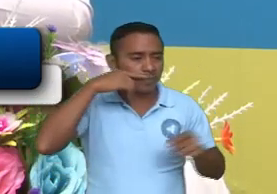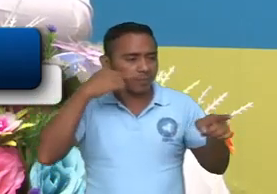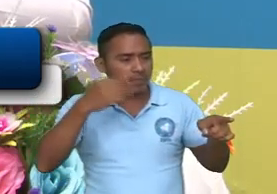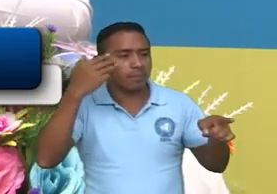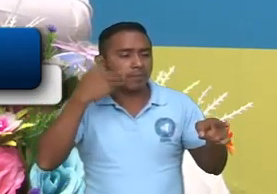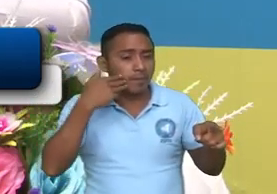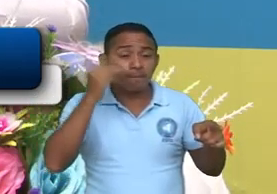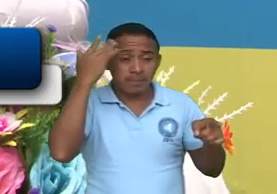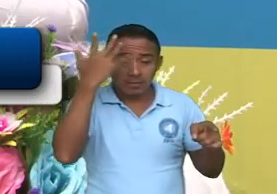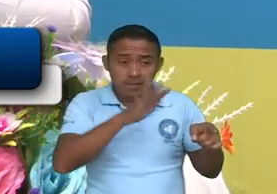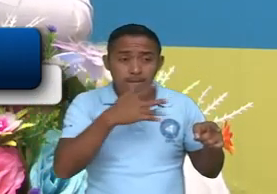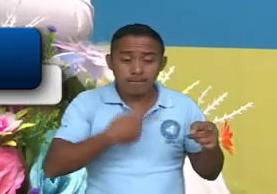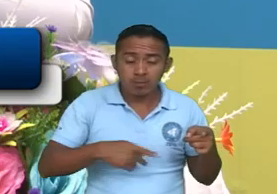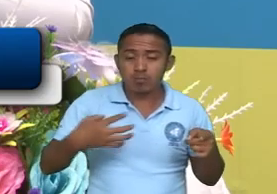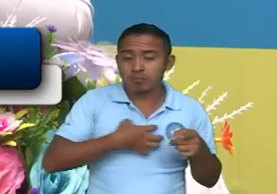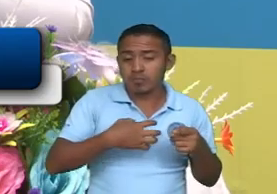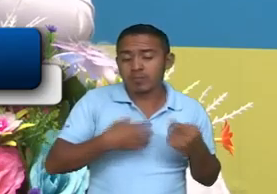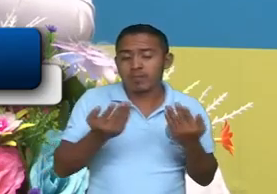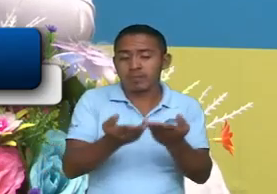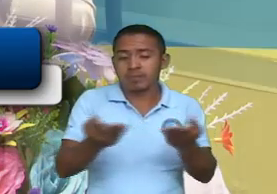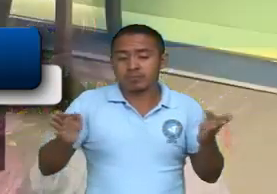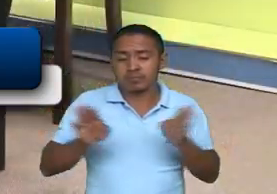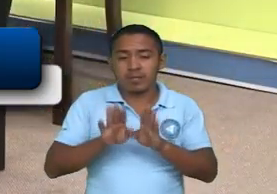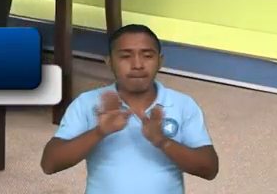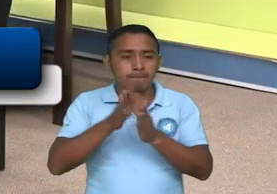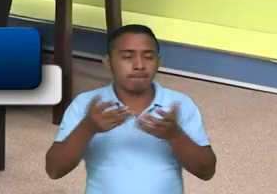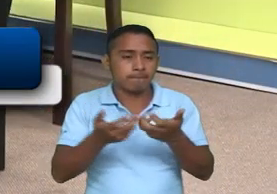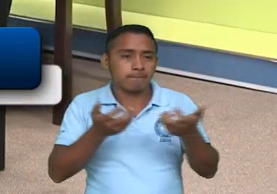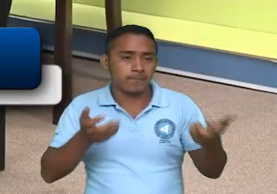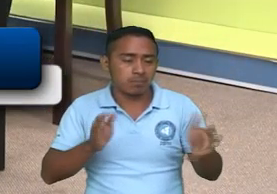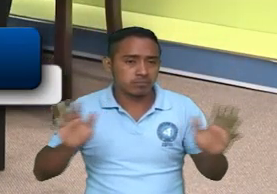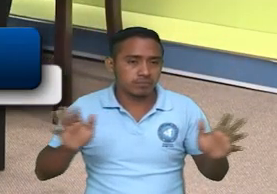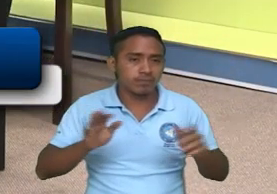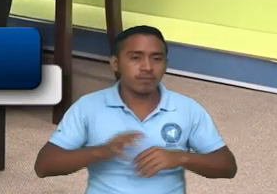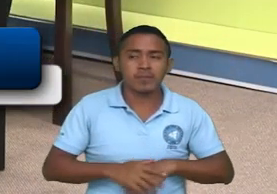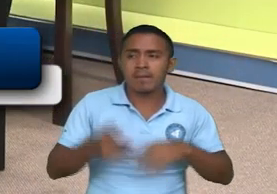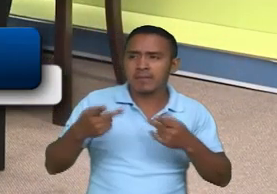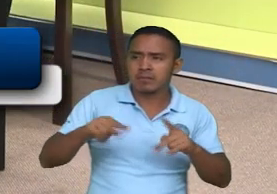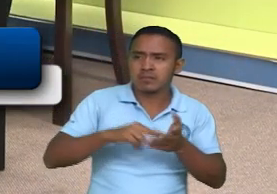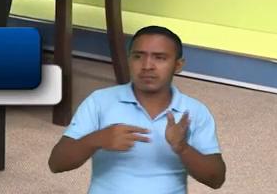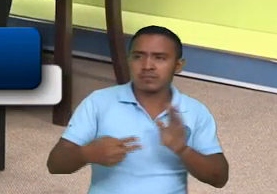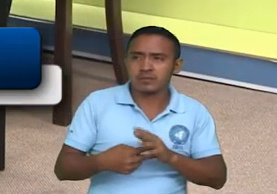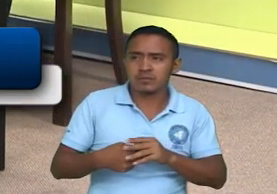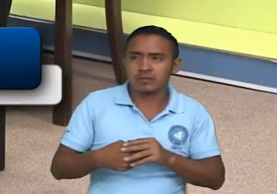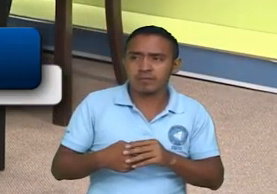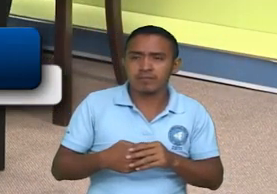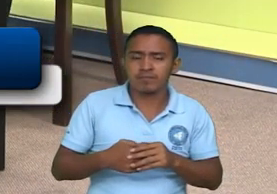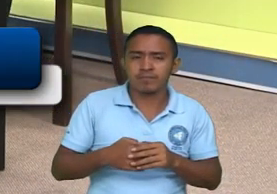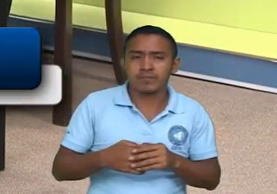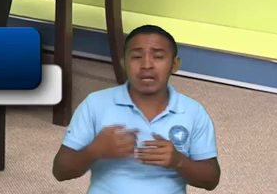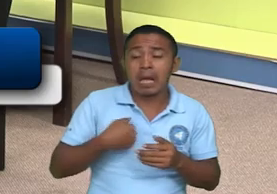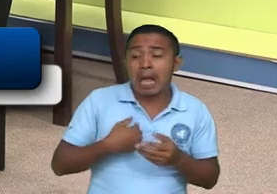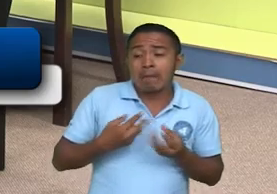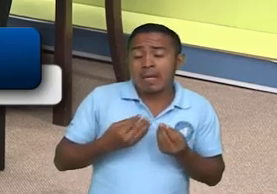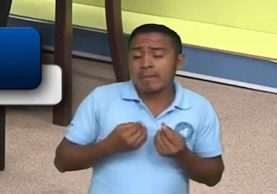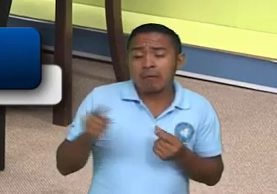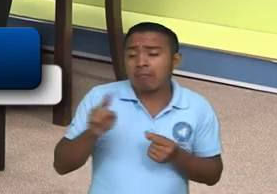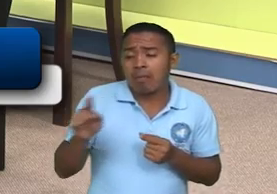dentro del mismo cuarto que ellos estén en su propio espacio. Porque esto va a permitir que el niño tenga una independencia adecuada, que el niño